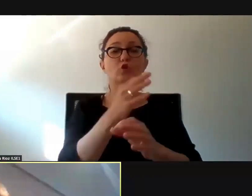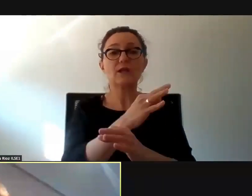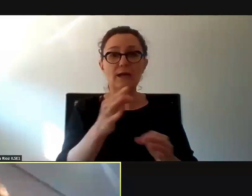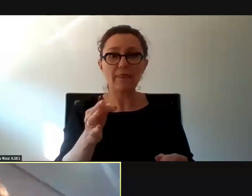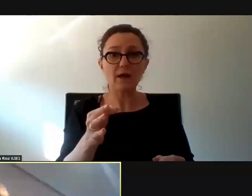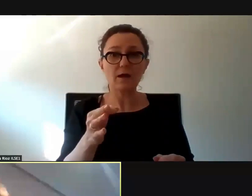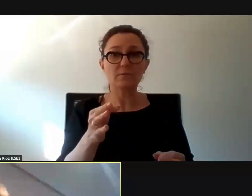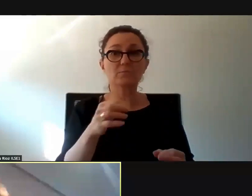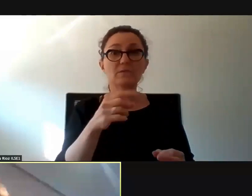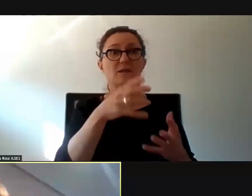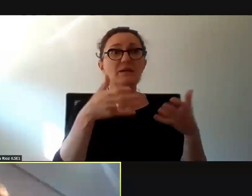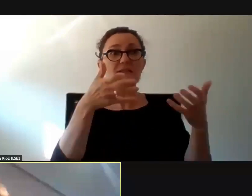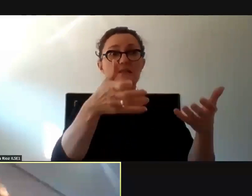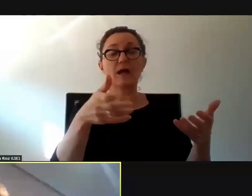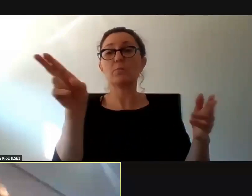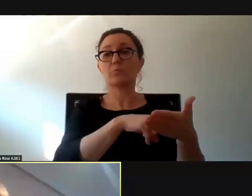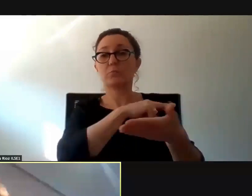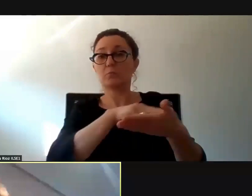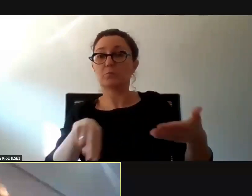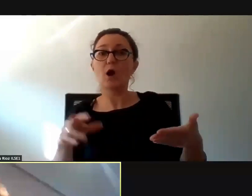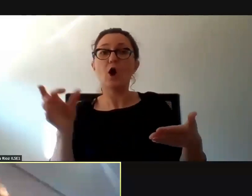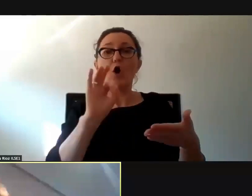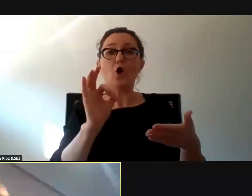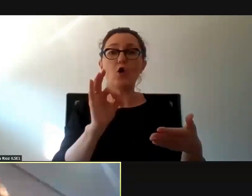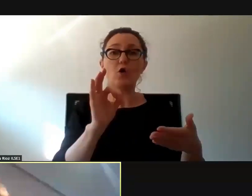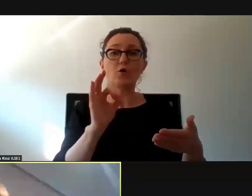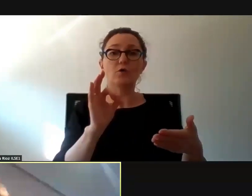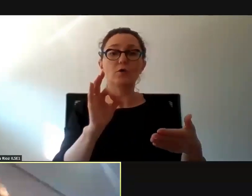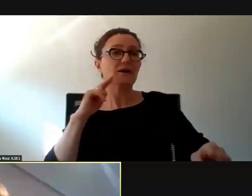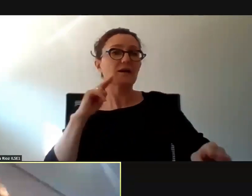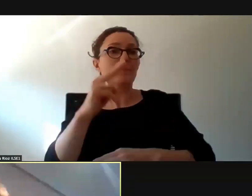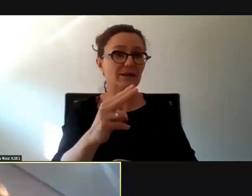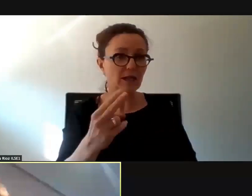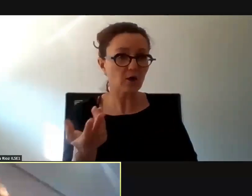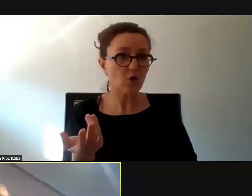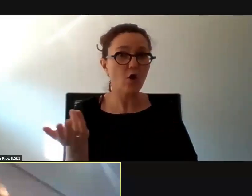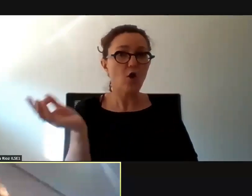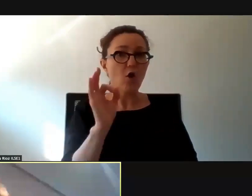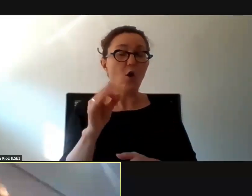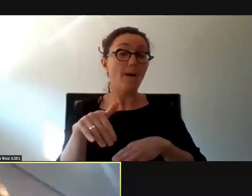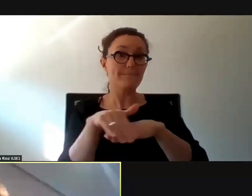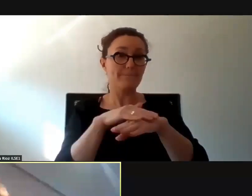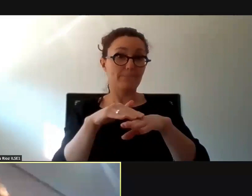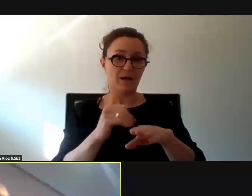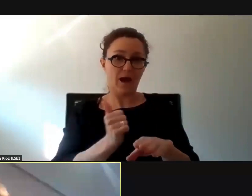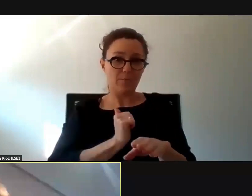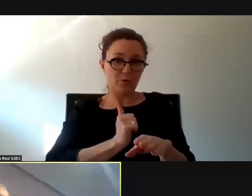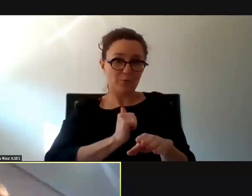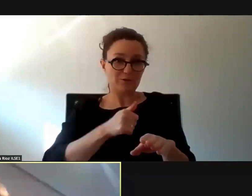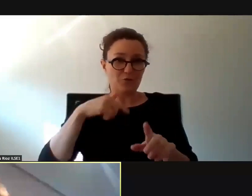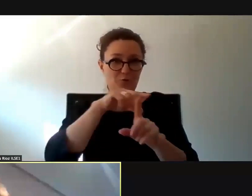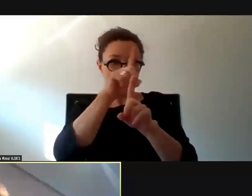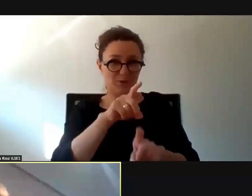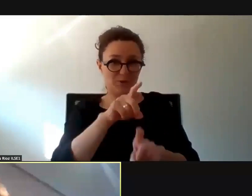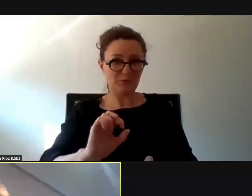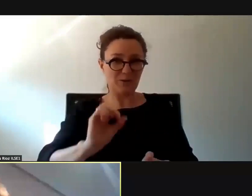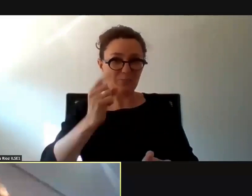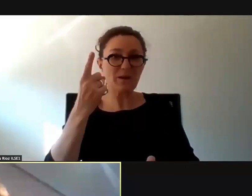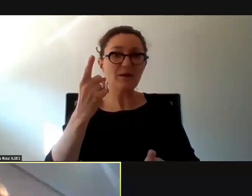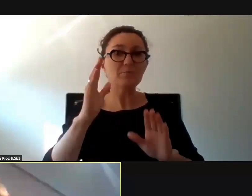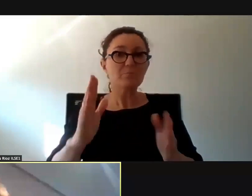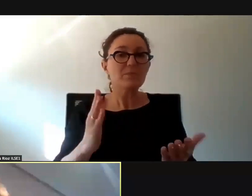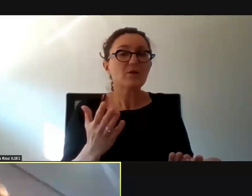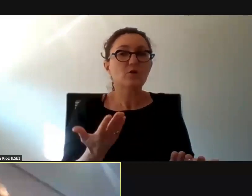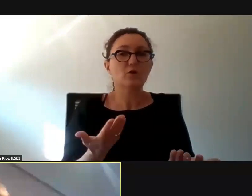contarlo y rebatirlo. ¿Cuál es el papel un poco, y perdona que empiece con la primera pregunta desde los medios, que debemos de hacer para no perder todo